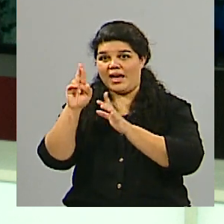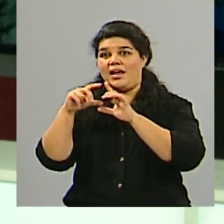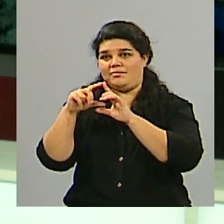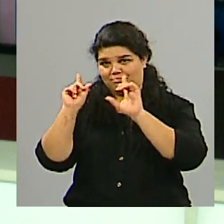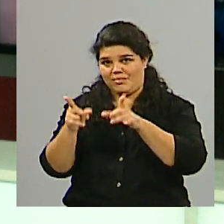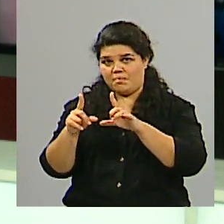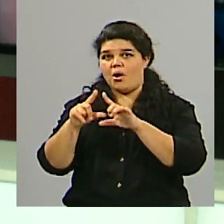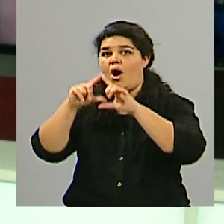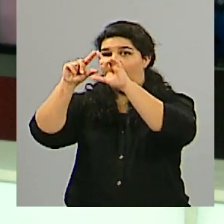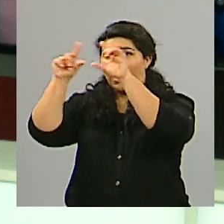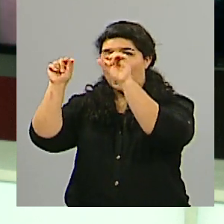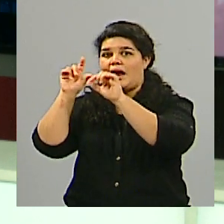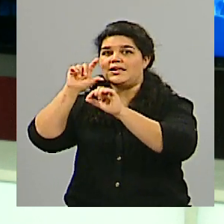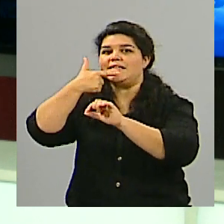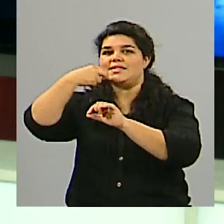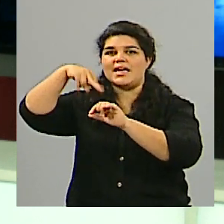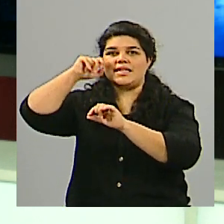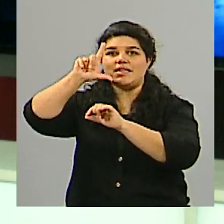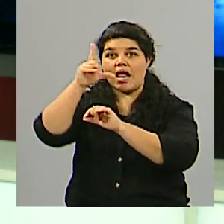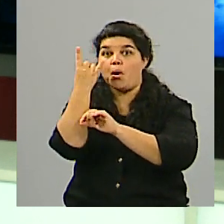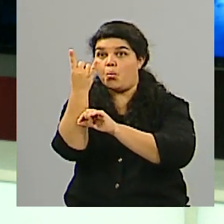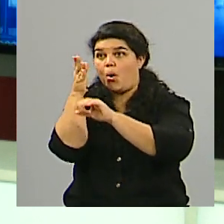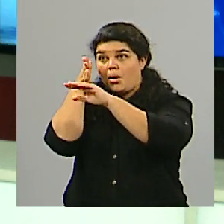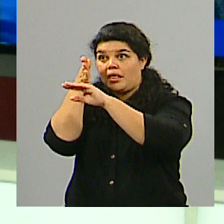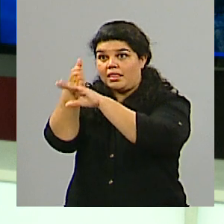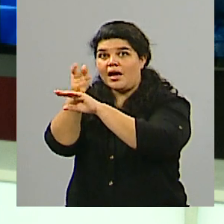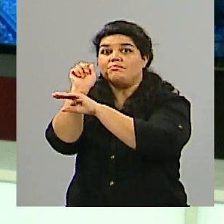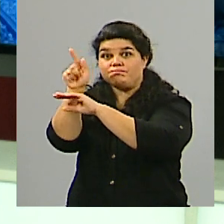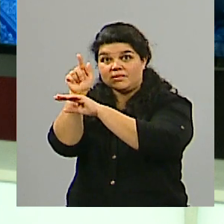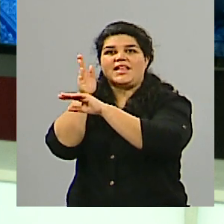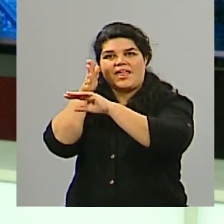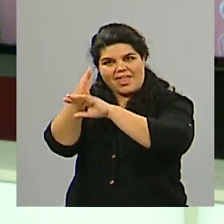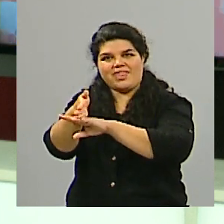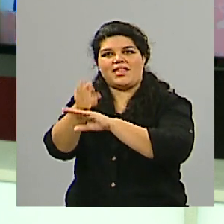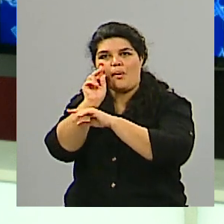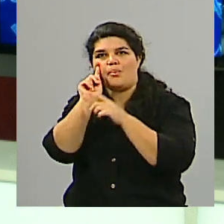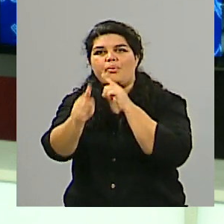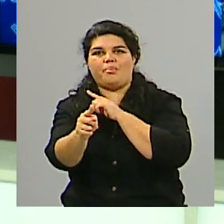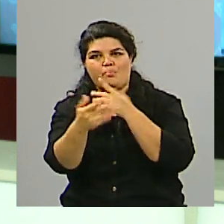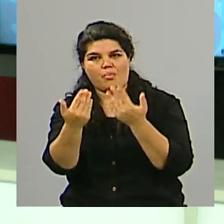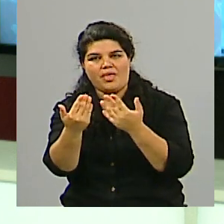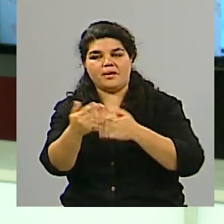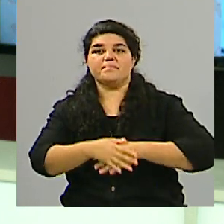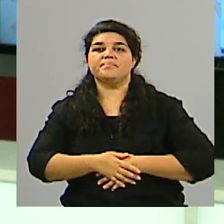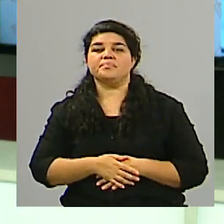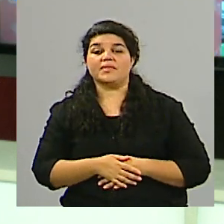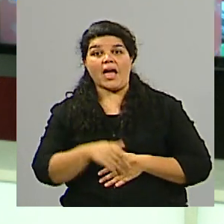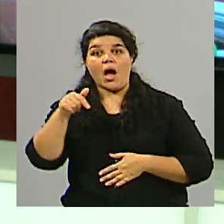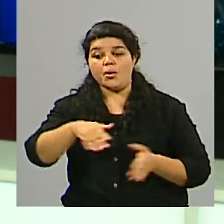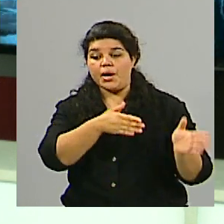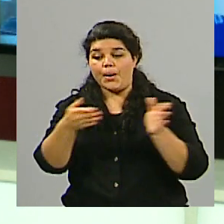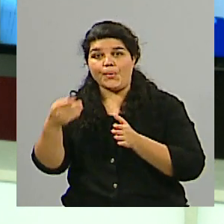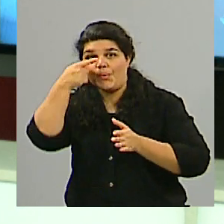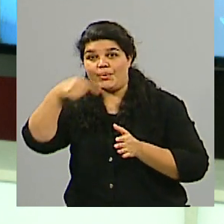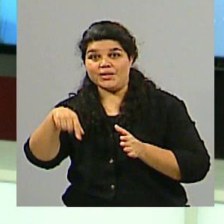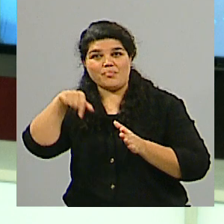www.unidiversidad.com.ar en la pestaña de Señal U, también nos pueden ver por ahí. Y antes de comenzar este último bloque del programa